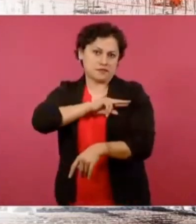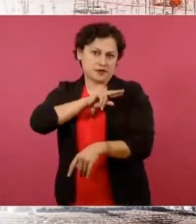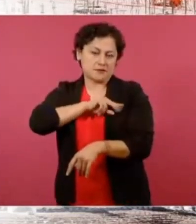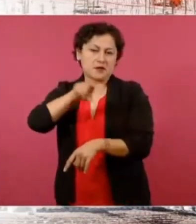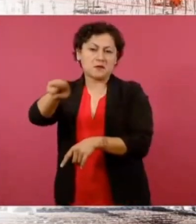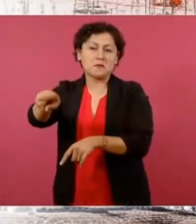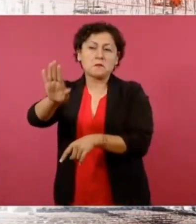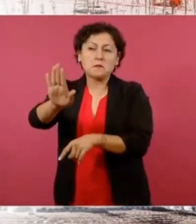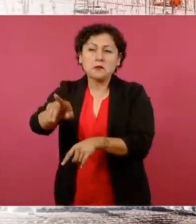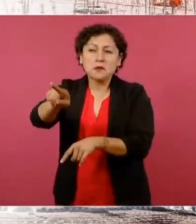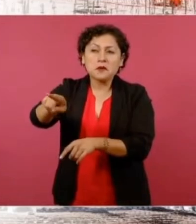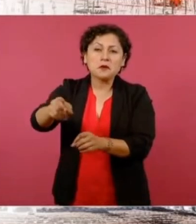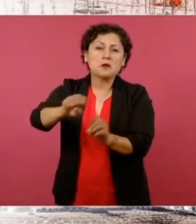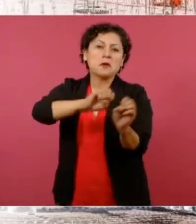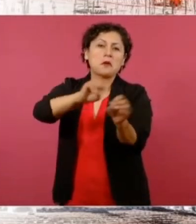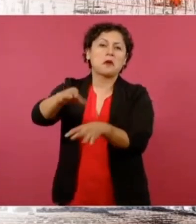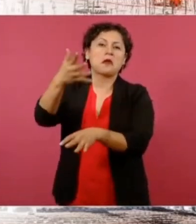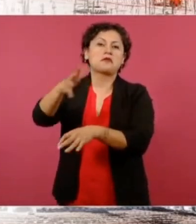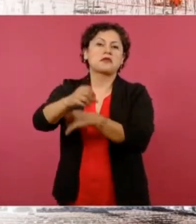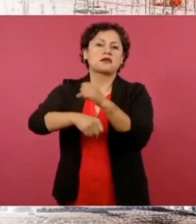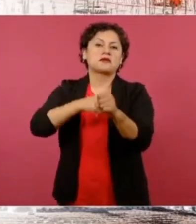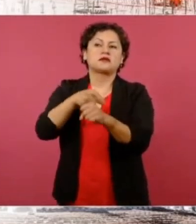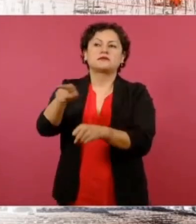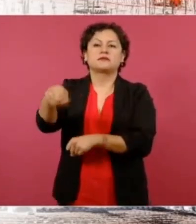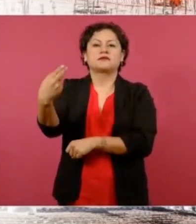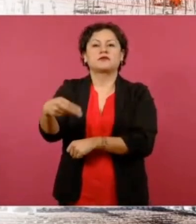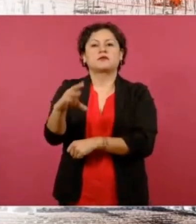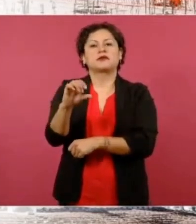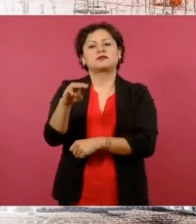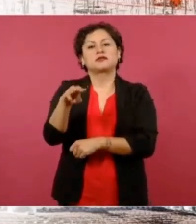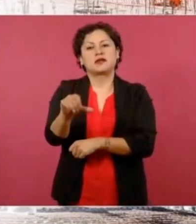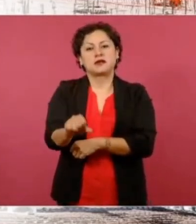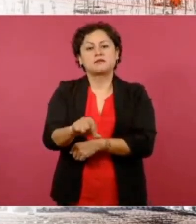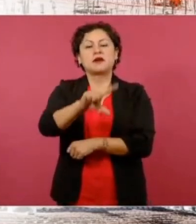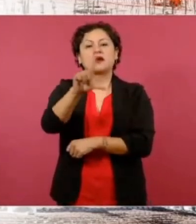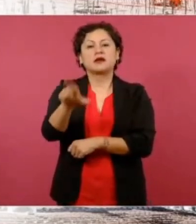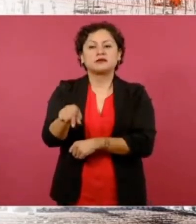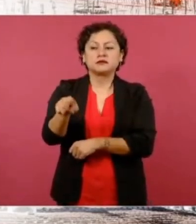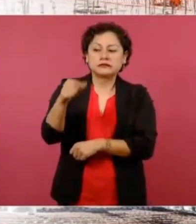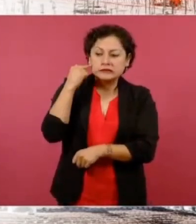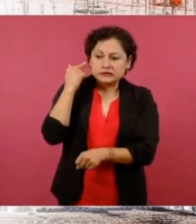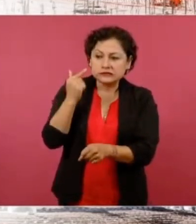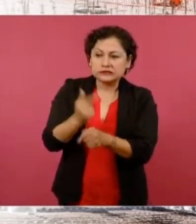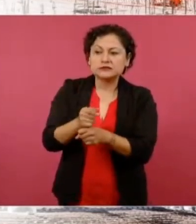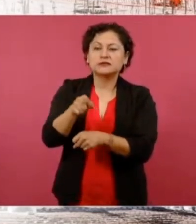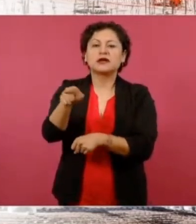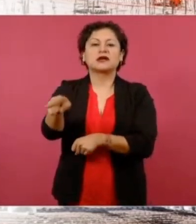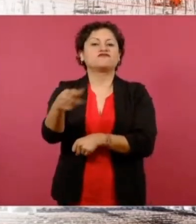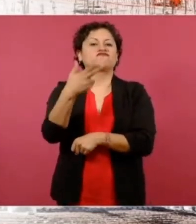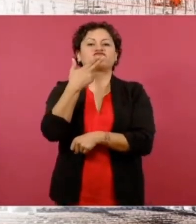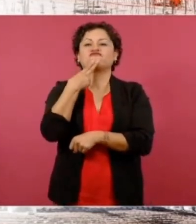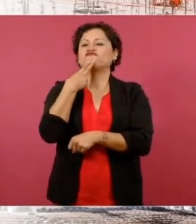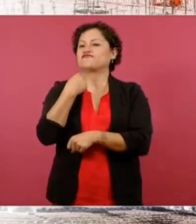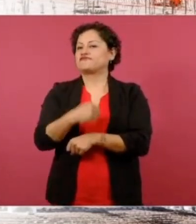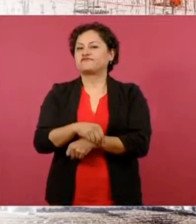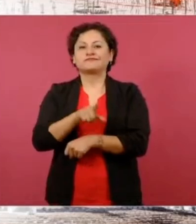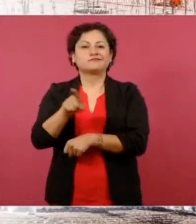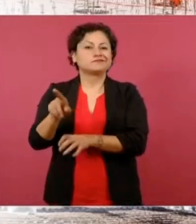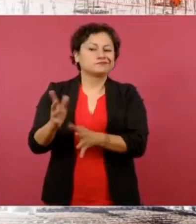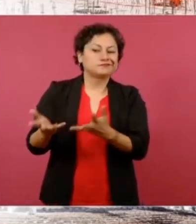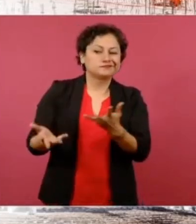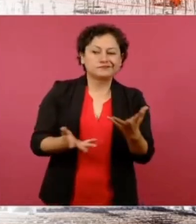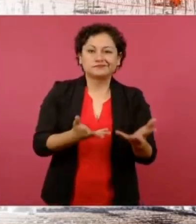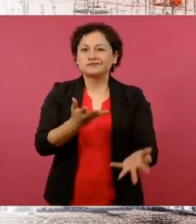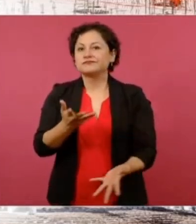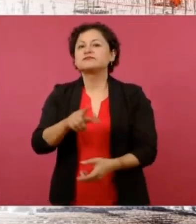casi 10 años, conocido como CIMA, que después resultó que no iba a ser apto para ponerlo en operación. En ese